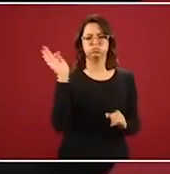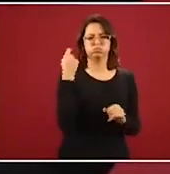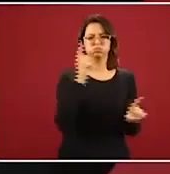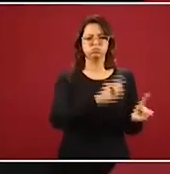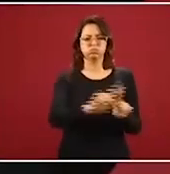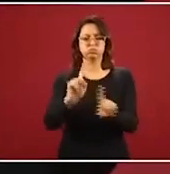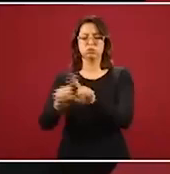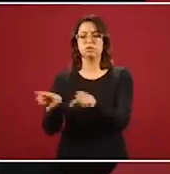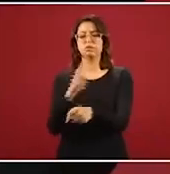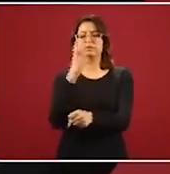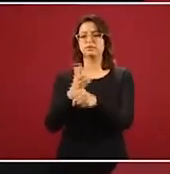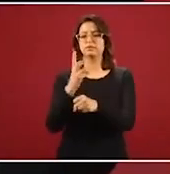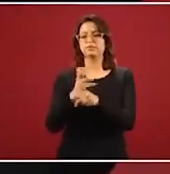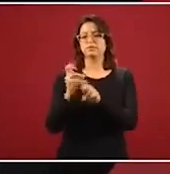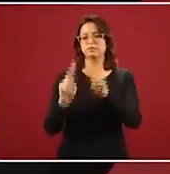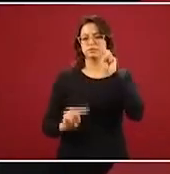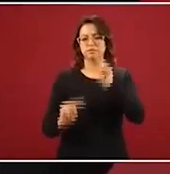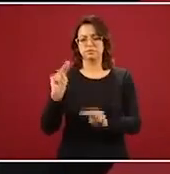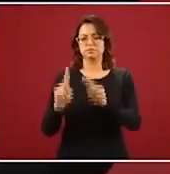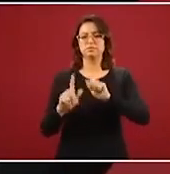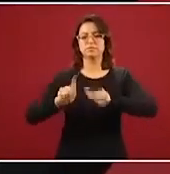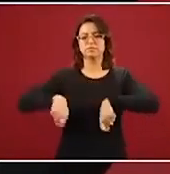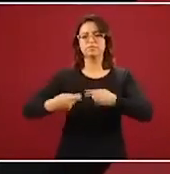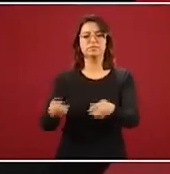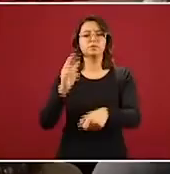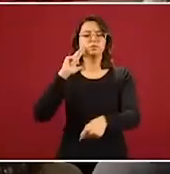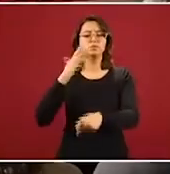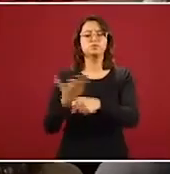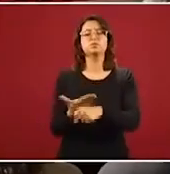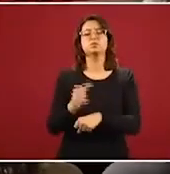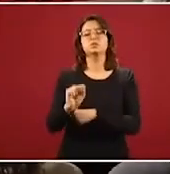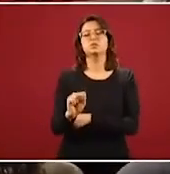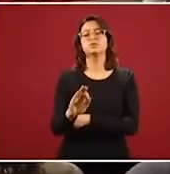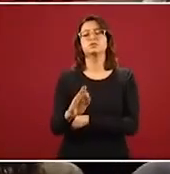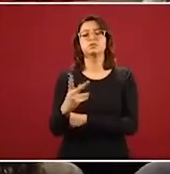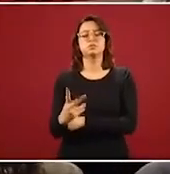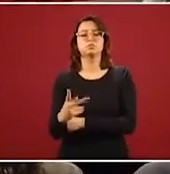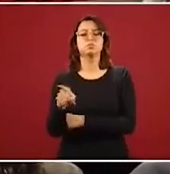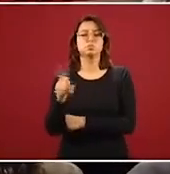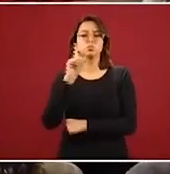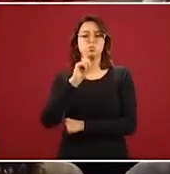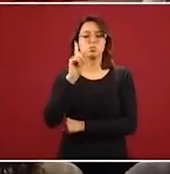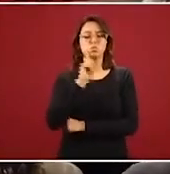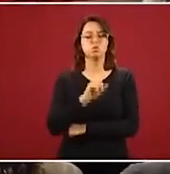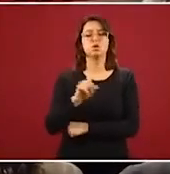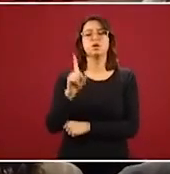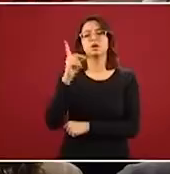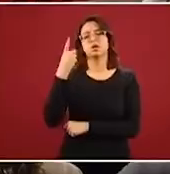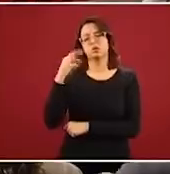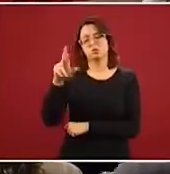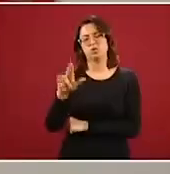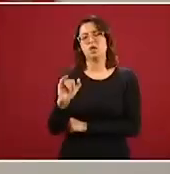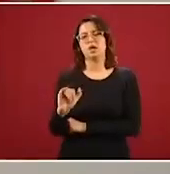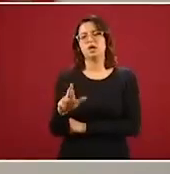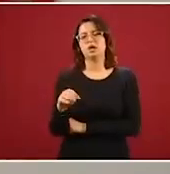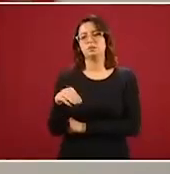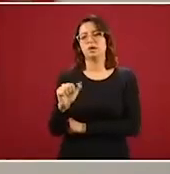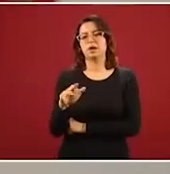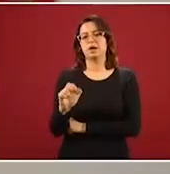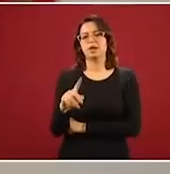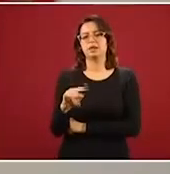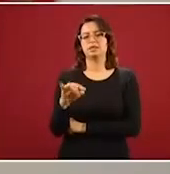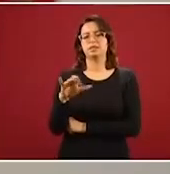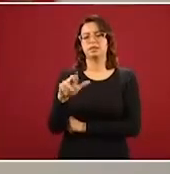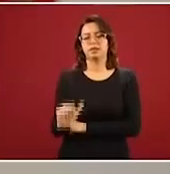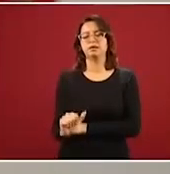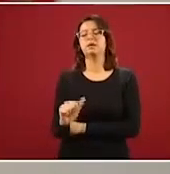tercer nivel de atención, y esto estará a cargo de la Secretaría de Función Pública con la doctora Irma Eréndira Sandoval, con quien tenemos una coordinación